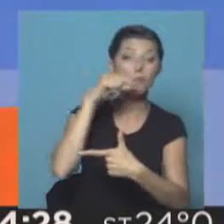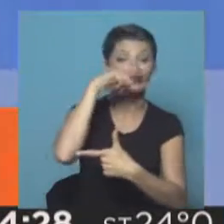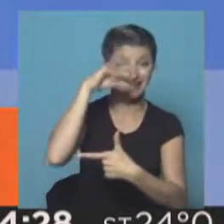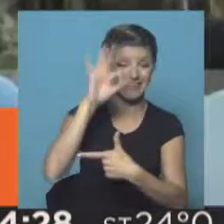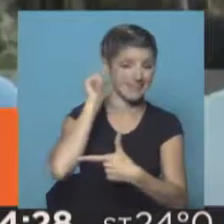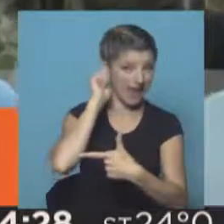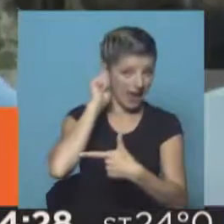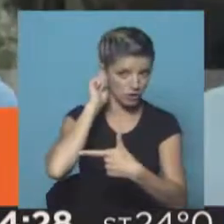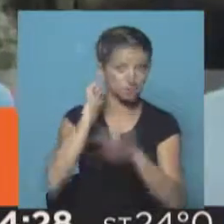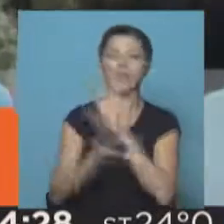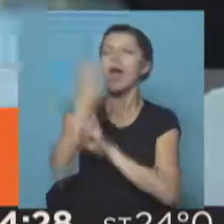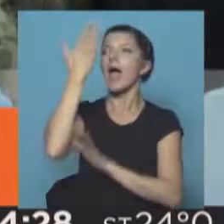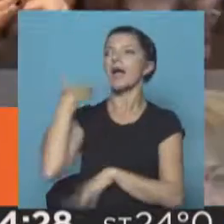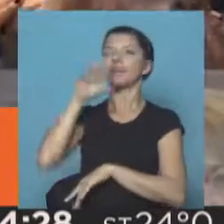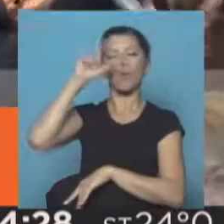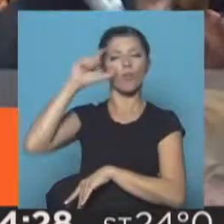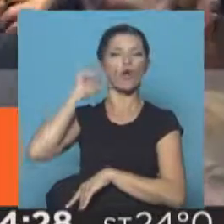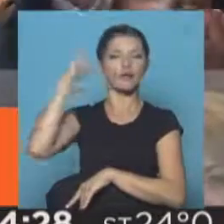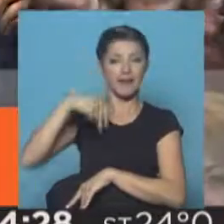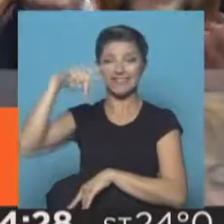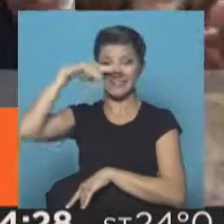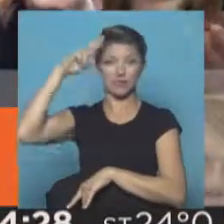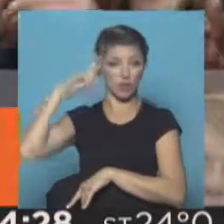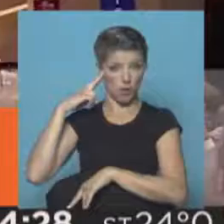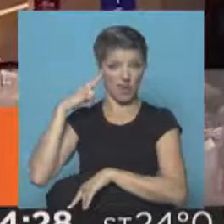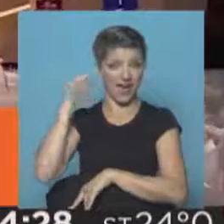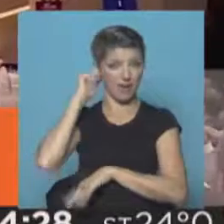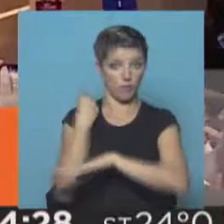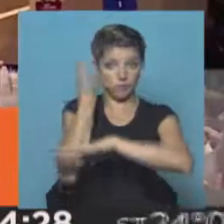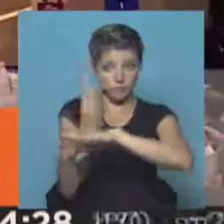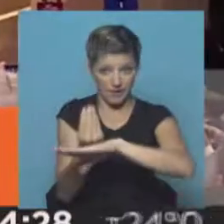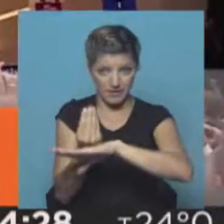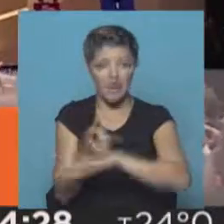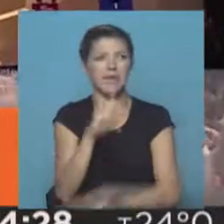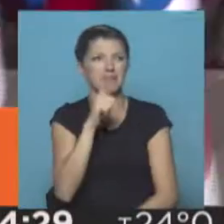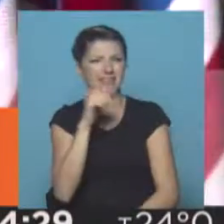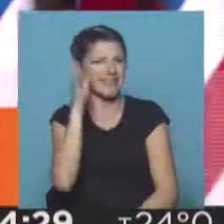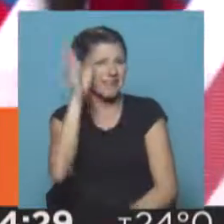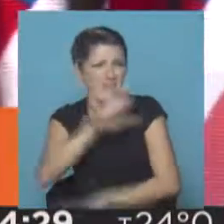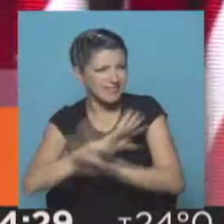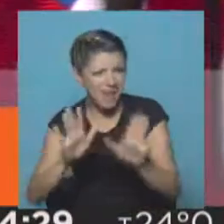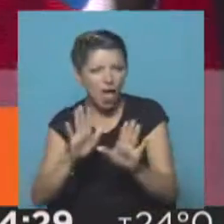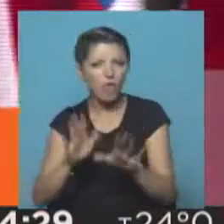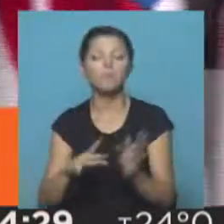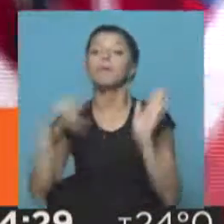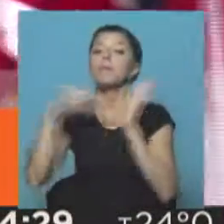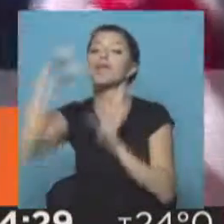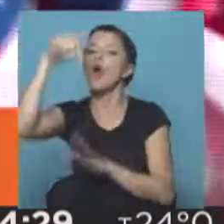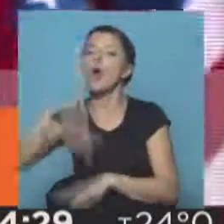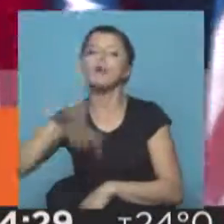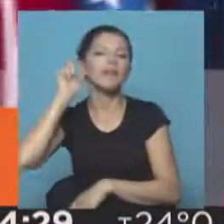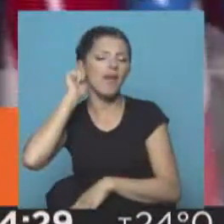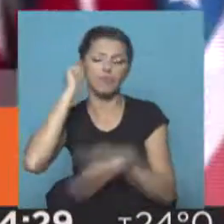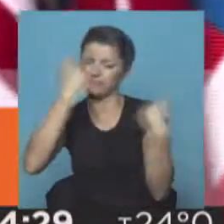asumió Reagan tenía 69 años. Y era enorme, nos parecía grandísimo, ¿te acordás? Y parecía muy grande. Hoy la edad, sin embargo, no es